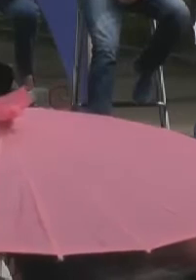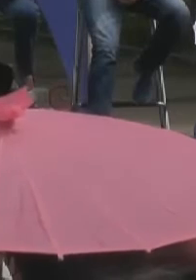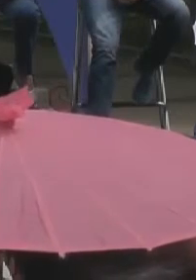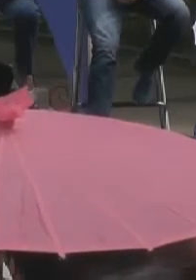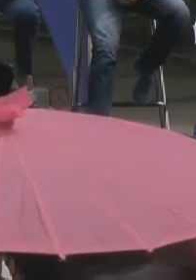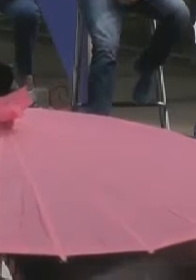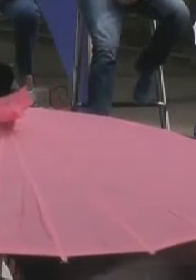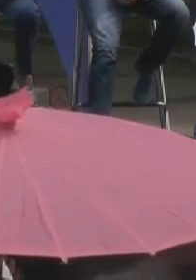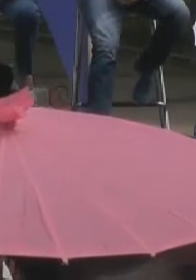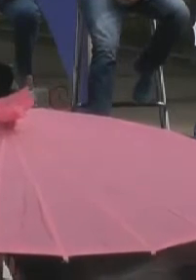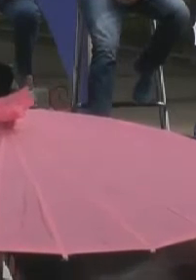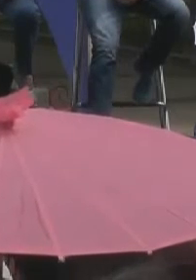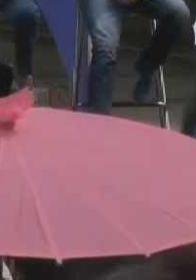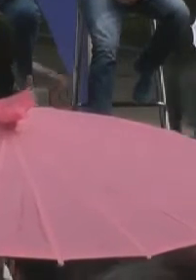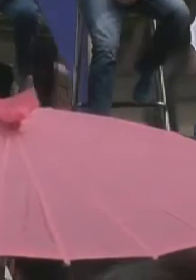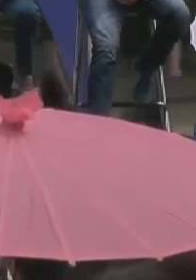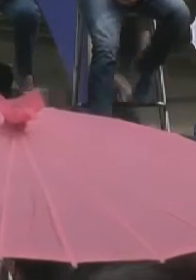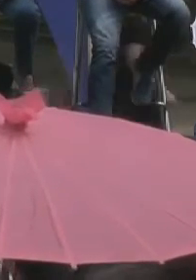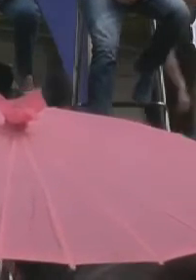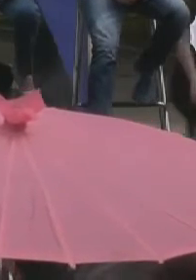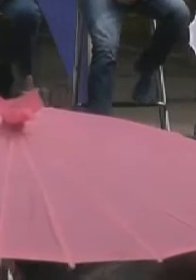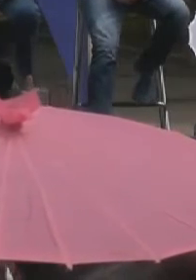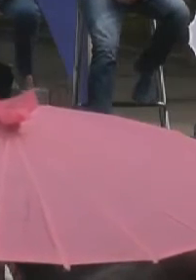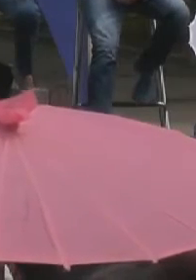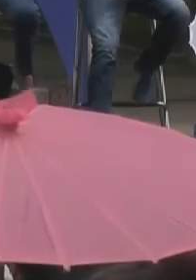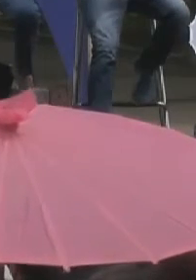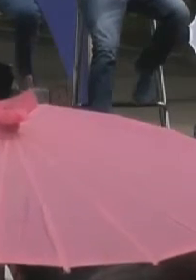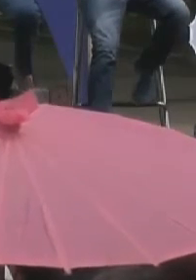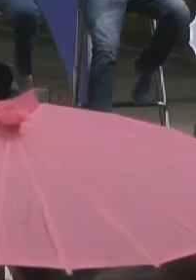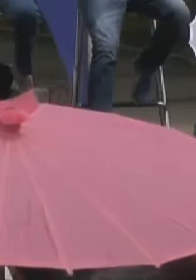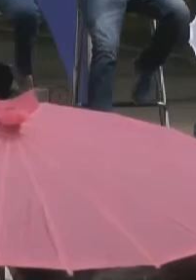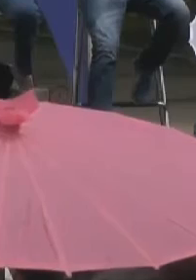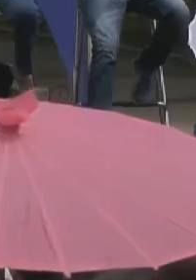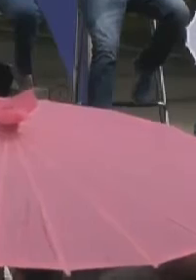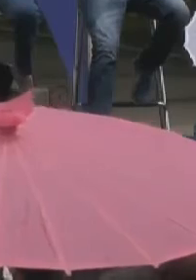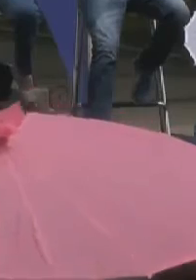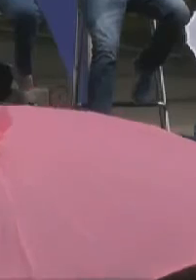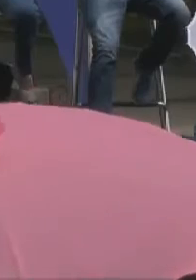presidente do PCDG, e que é unha honra tamén estar aquí sentada con él, e lle damos palabra. Gracias a todas.